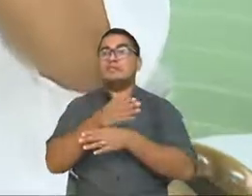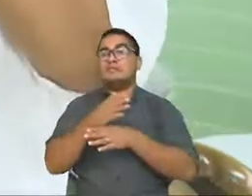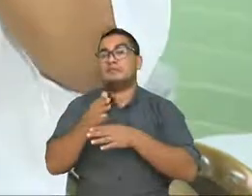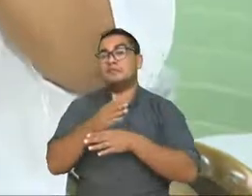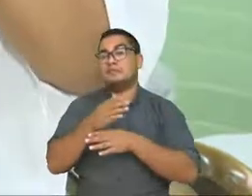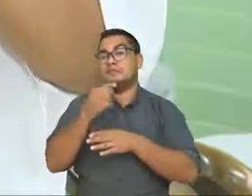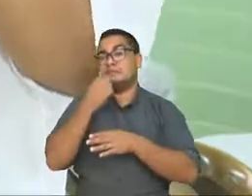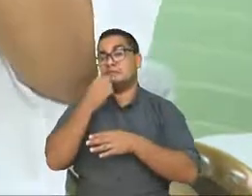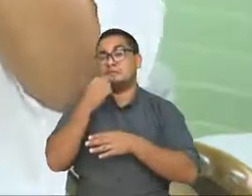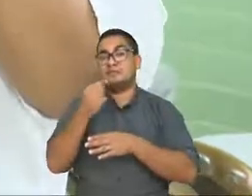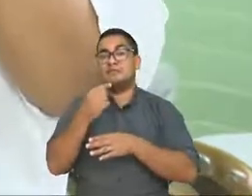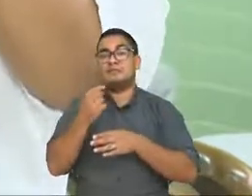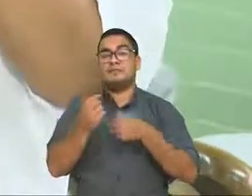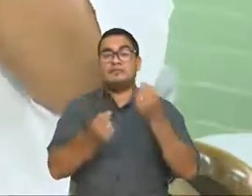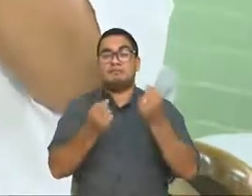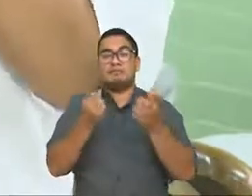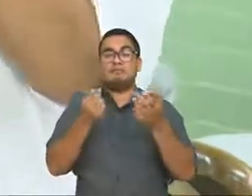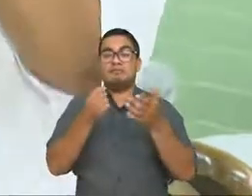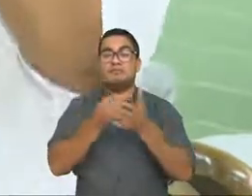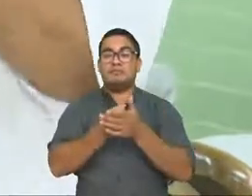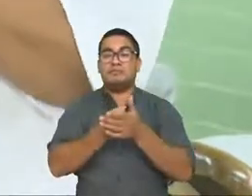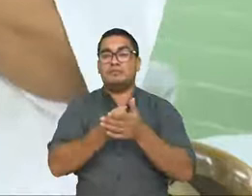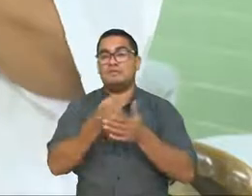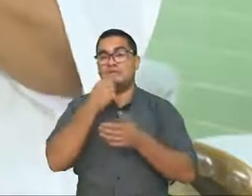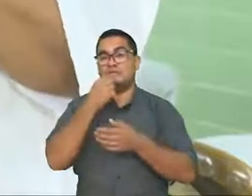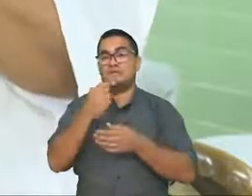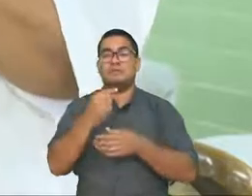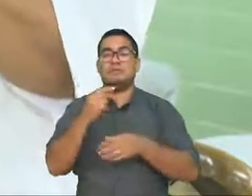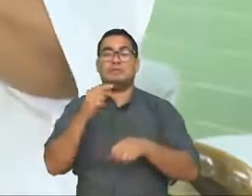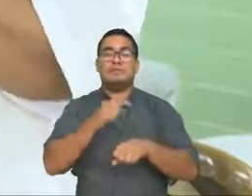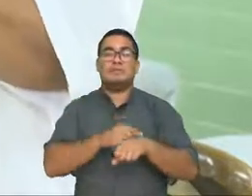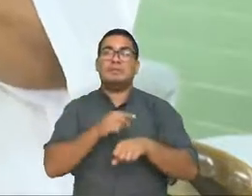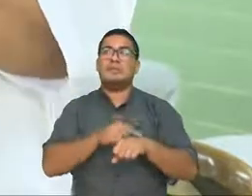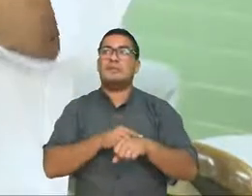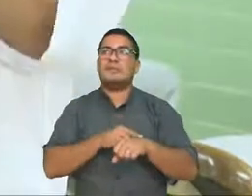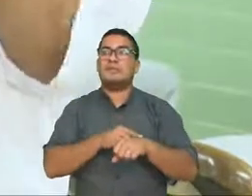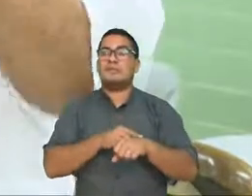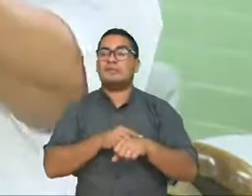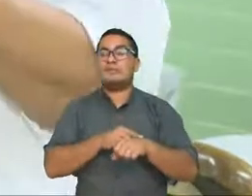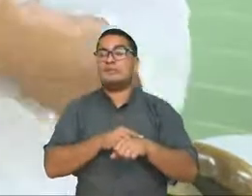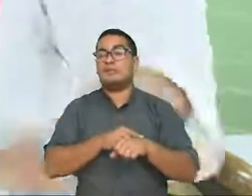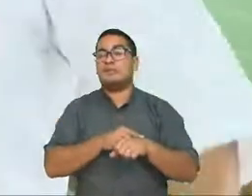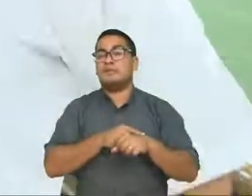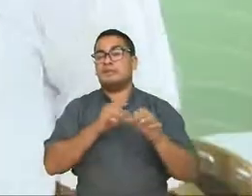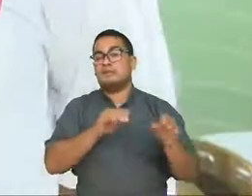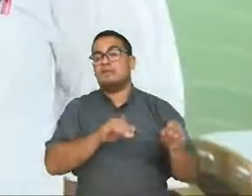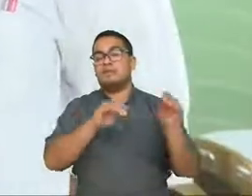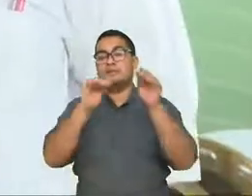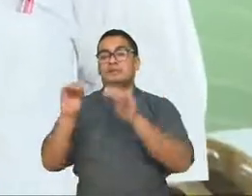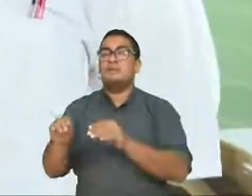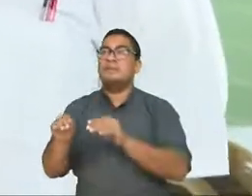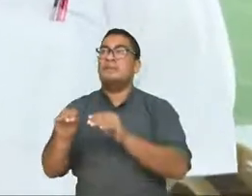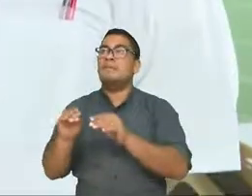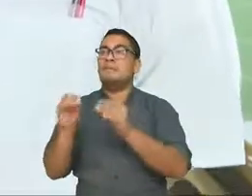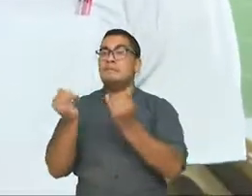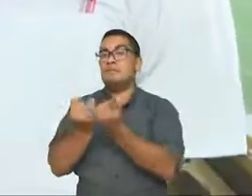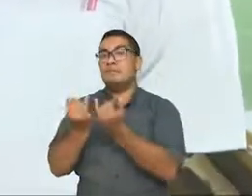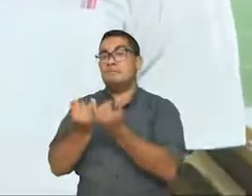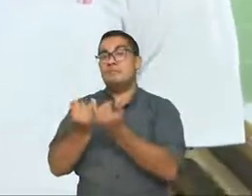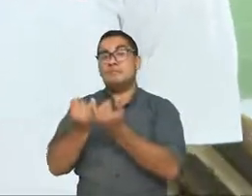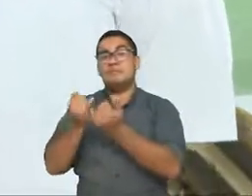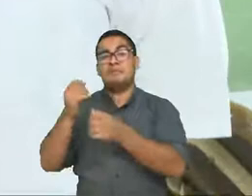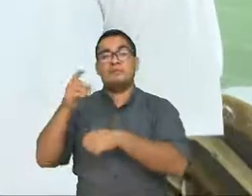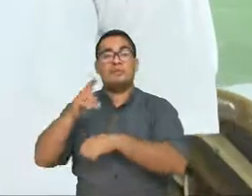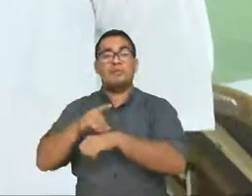tiempo, que han sufrido un accidente y ya ha pasado un tiempo, en la parte de fisioterapia se traslada también al área de medicina